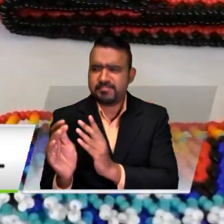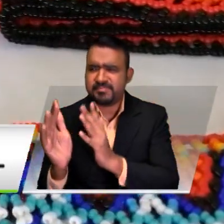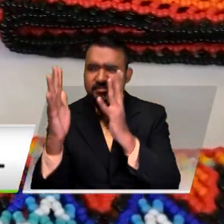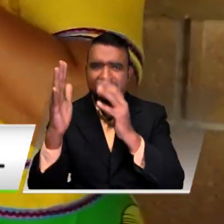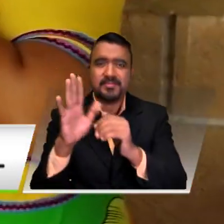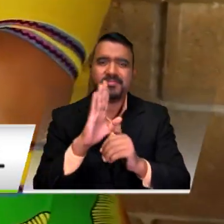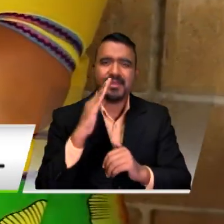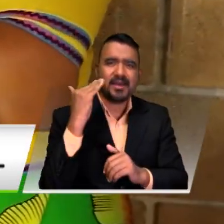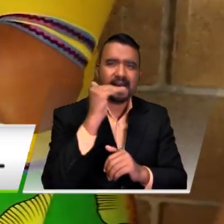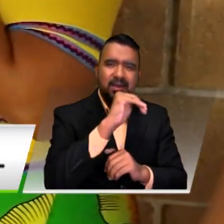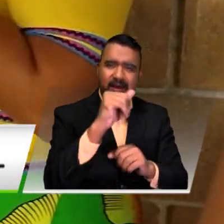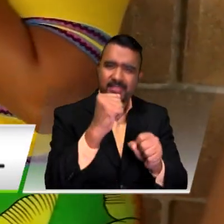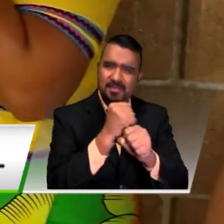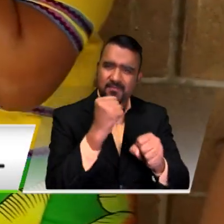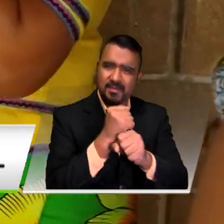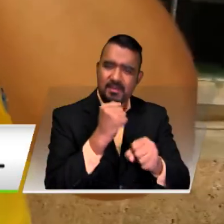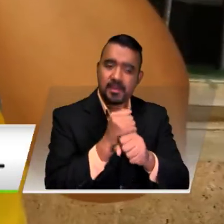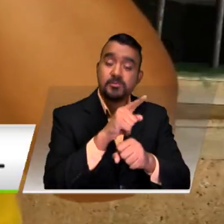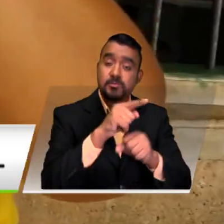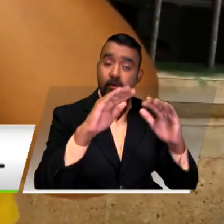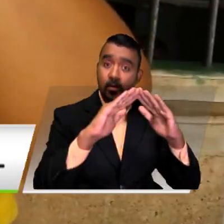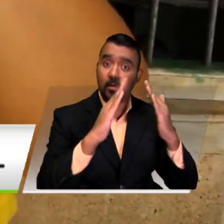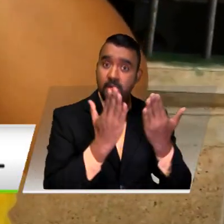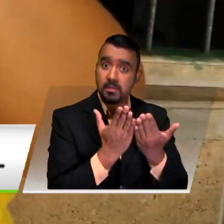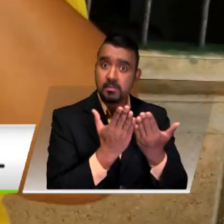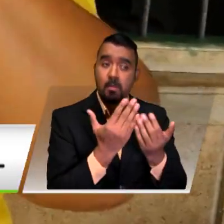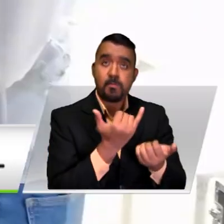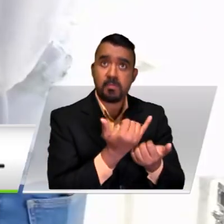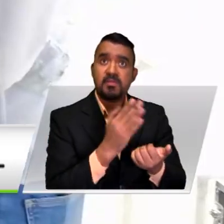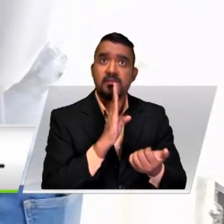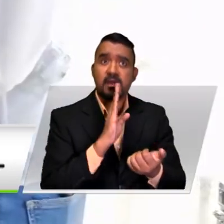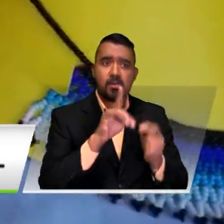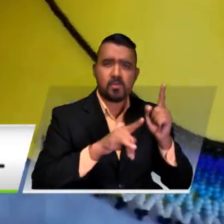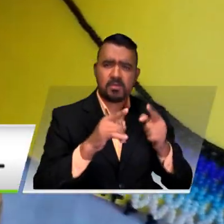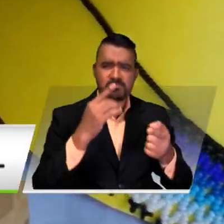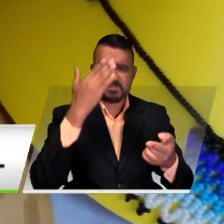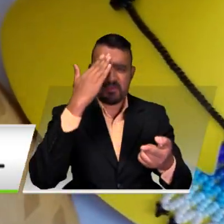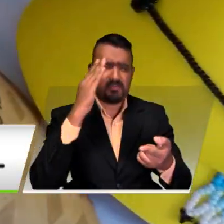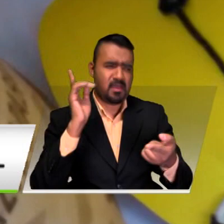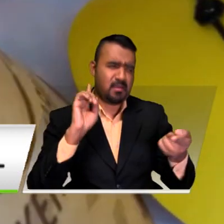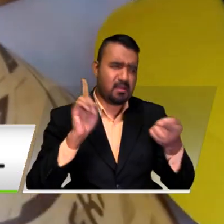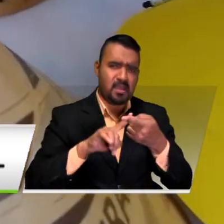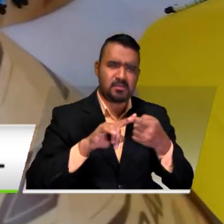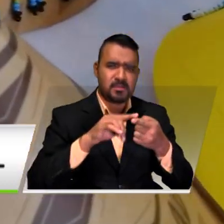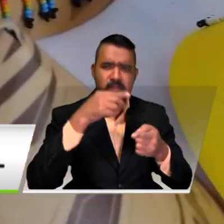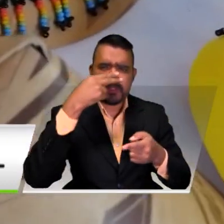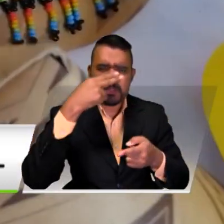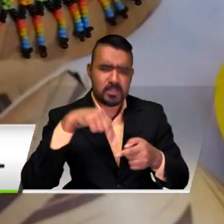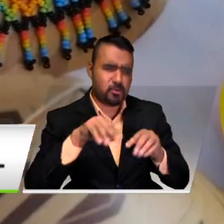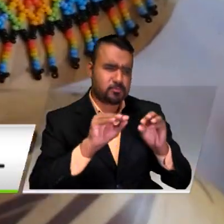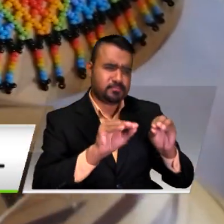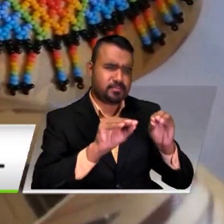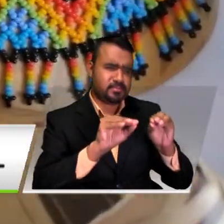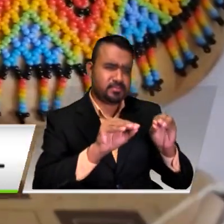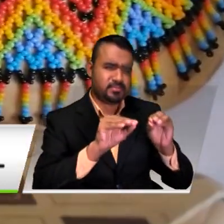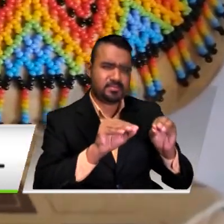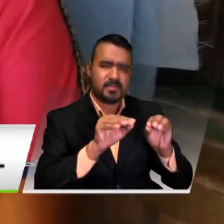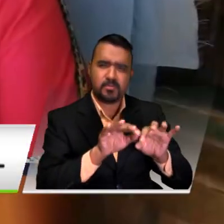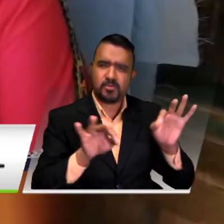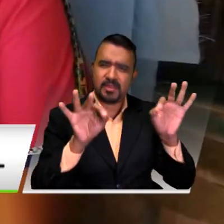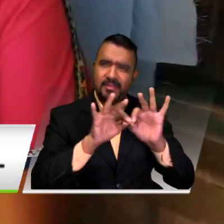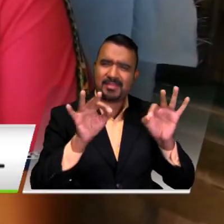mujeres indígenas tienen una escuela donde buscan que sus conocimientos ancestrales continúen en el corazón de las nuevas